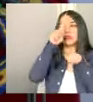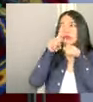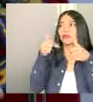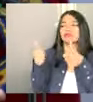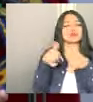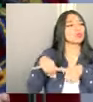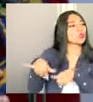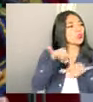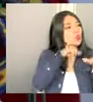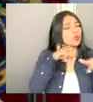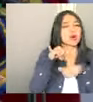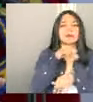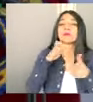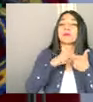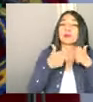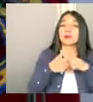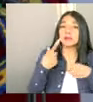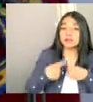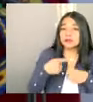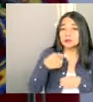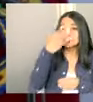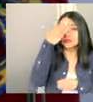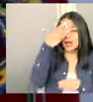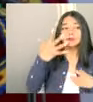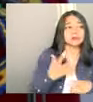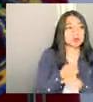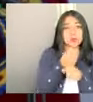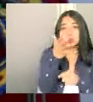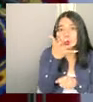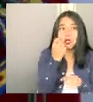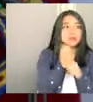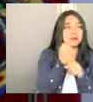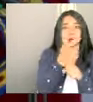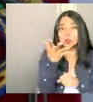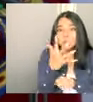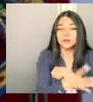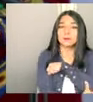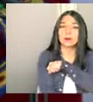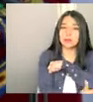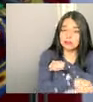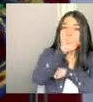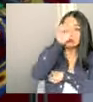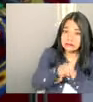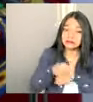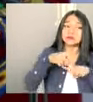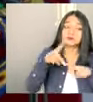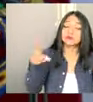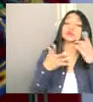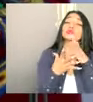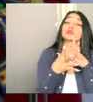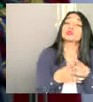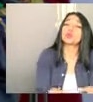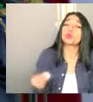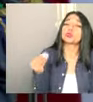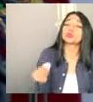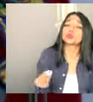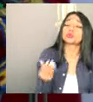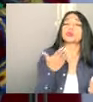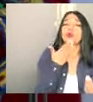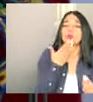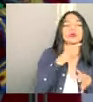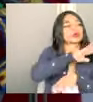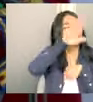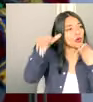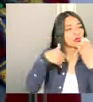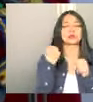consenso, porque los problemas de la ciudad están ahí. Es la inseguridad, es el desempleo, es la pobreza, y las soluciones, si bien a veces pueden variar un poco en los cómo, me